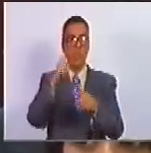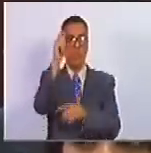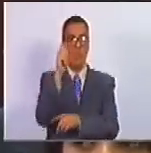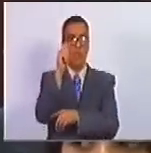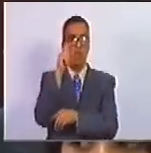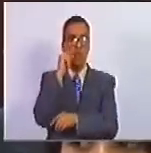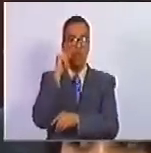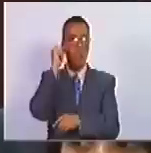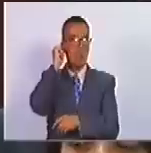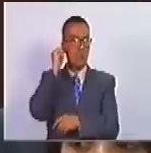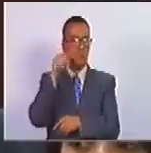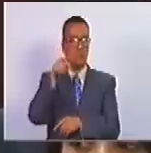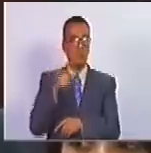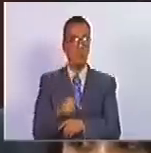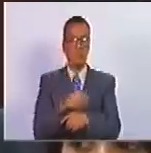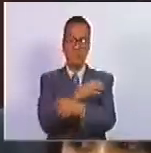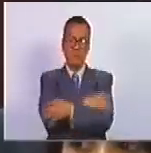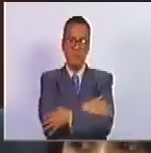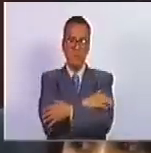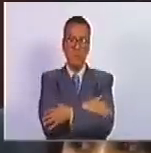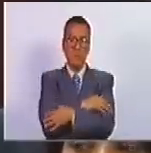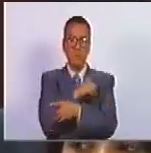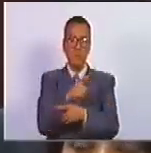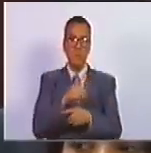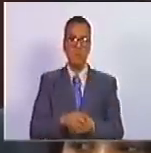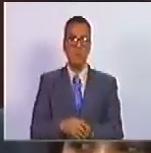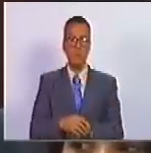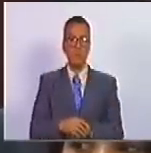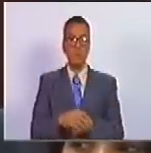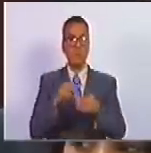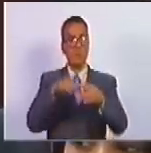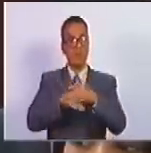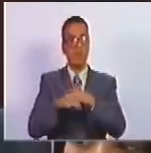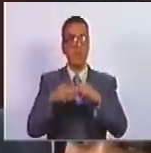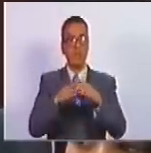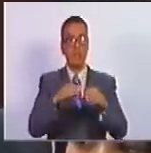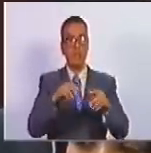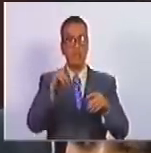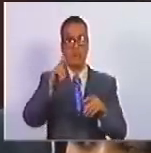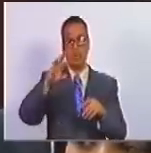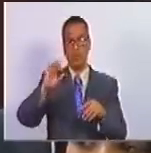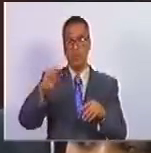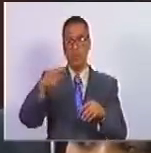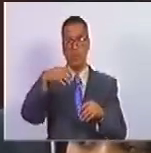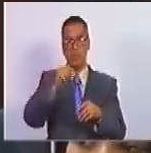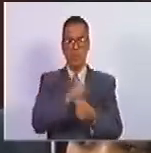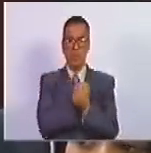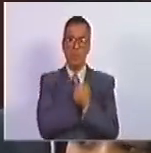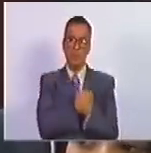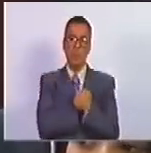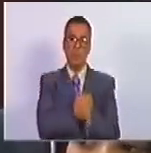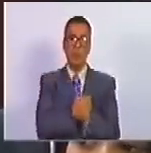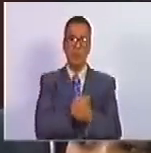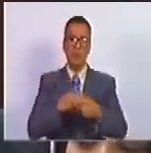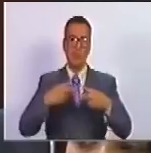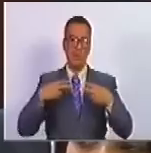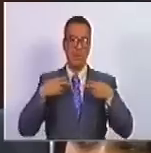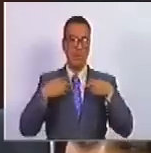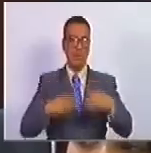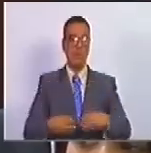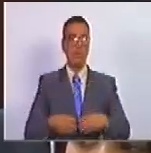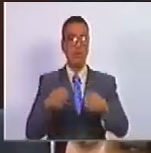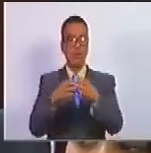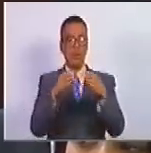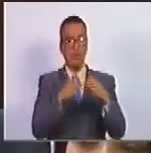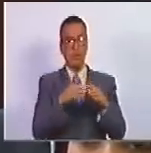diputados y diputadas, les mando un abrazo de los vegueños y las vegueñas, en amor, en calor humano, desde la